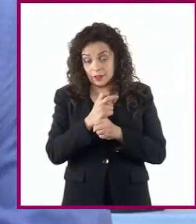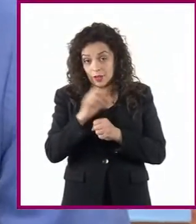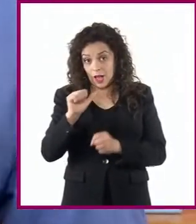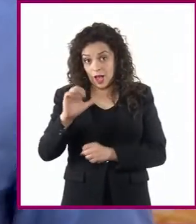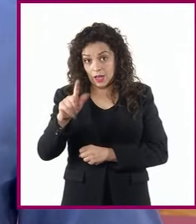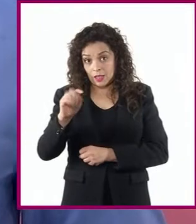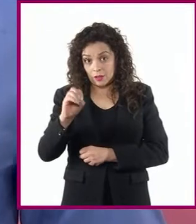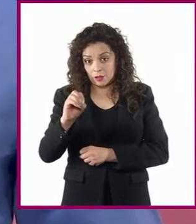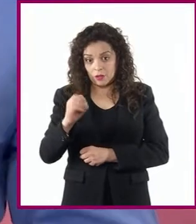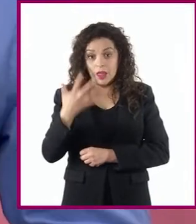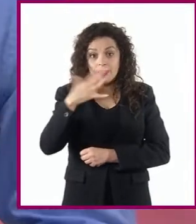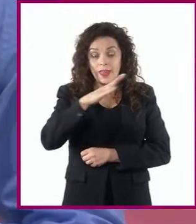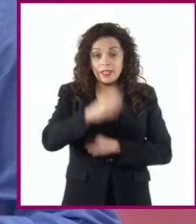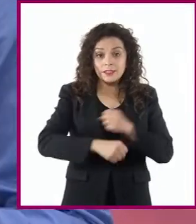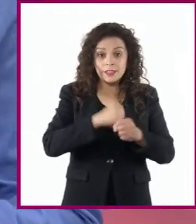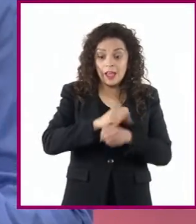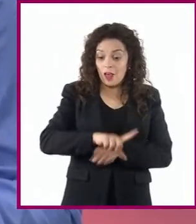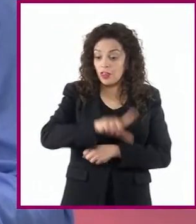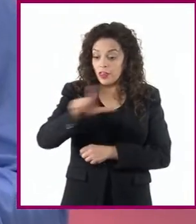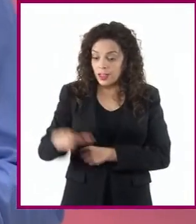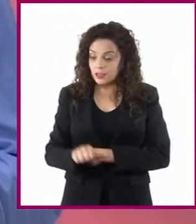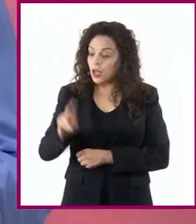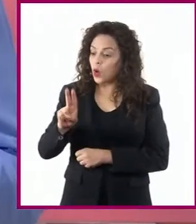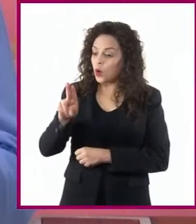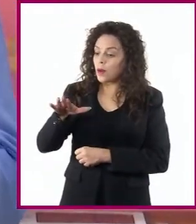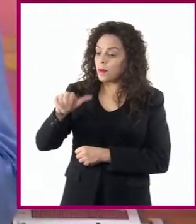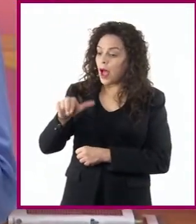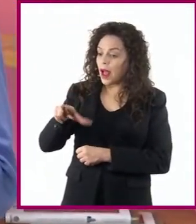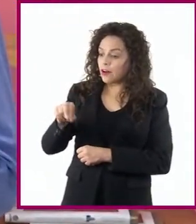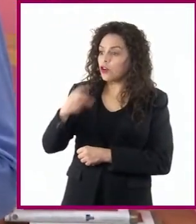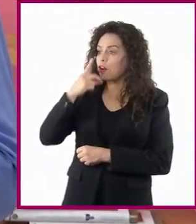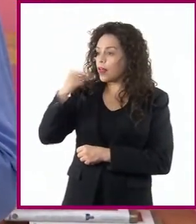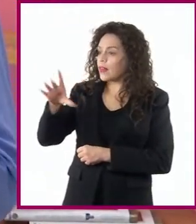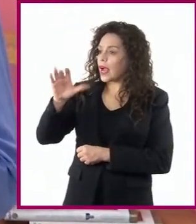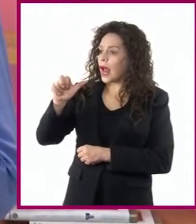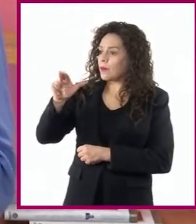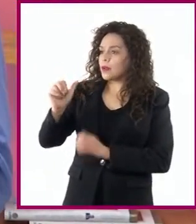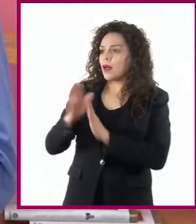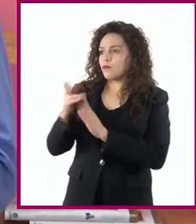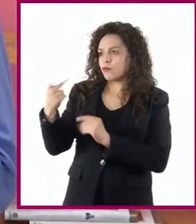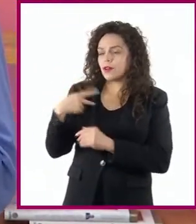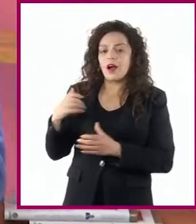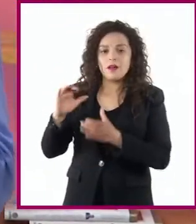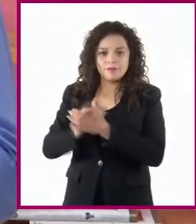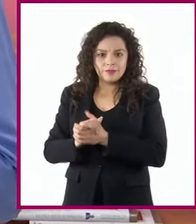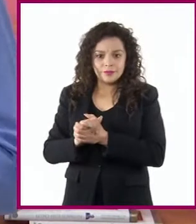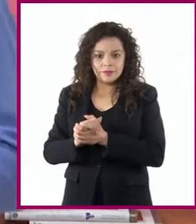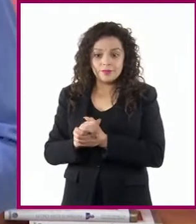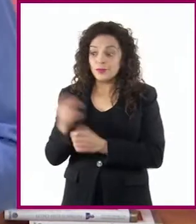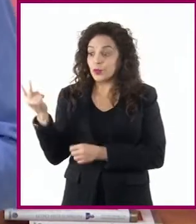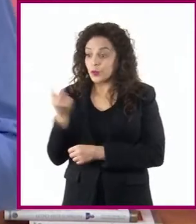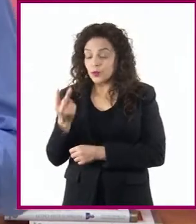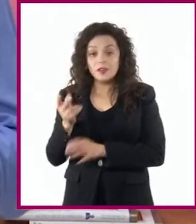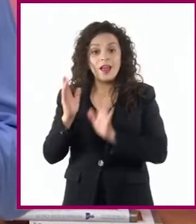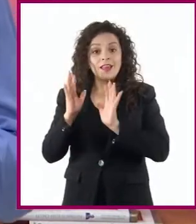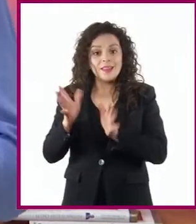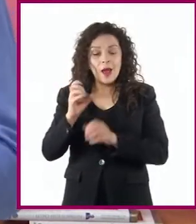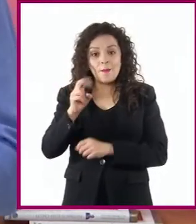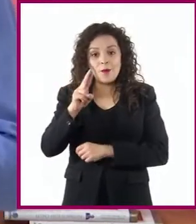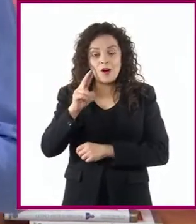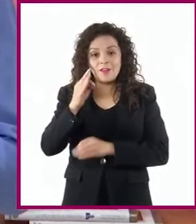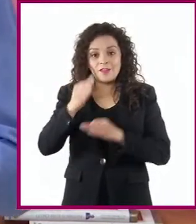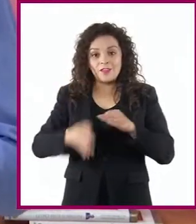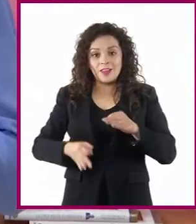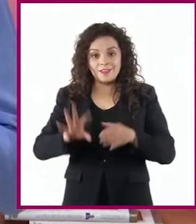lugar 10 años después. Urbano le pide a Carmina que lo acepte por esposo. Elvira y Fernando se han casado. El